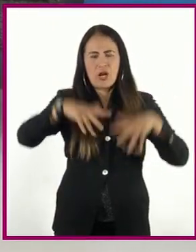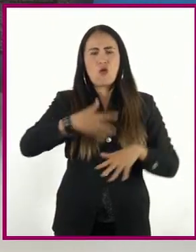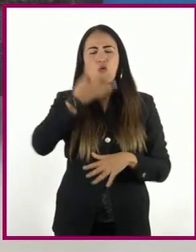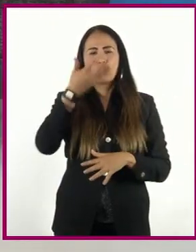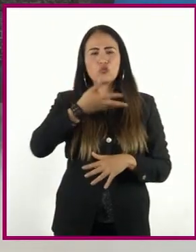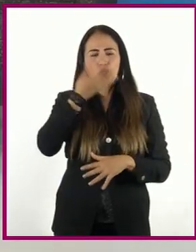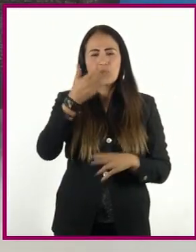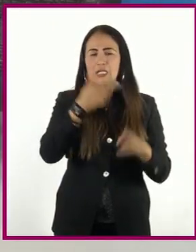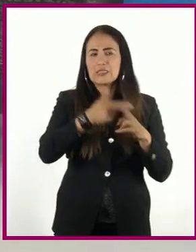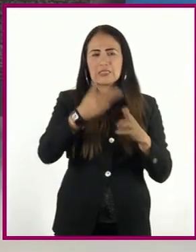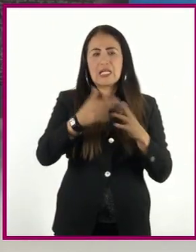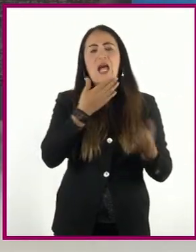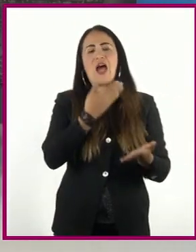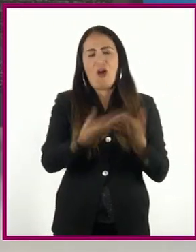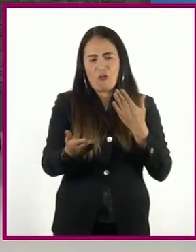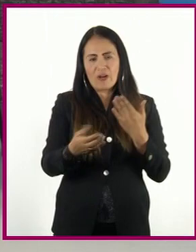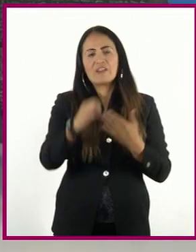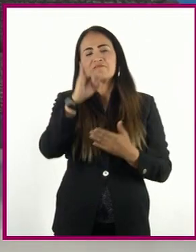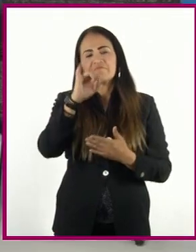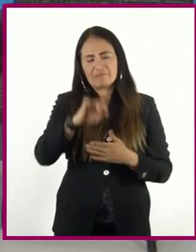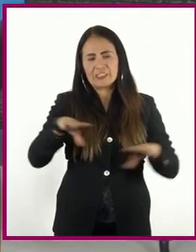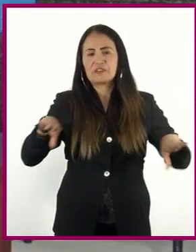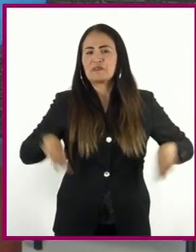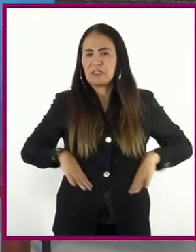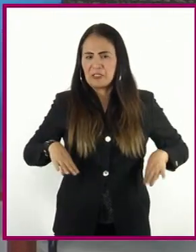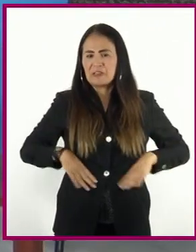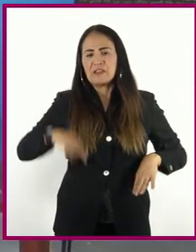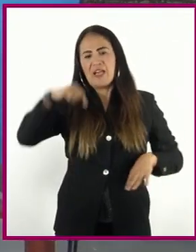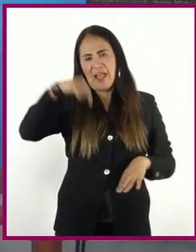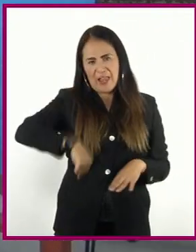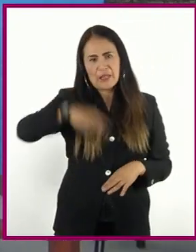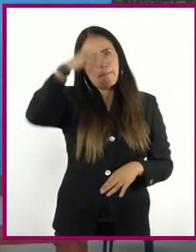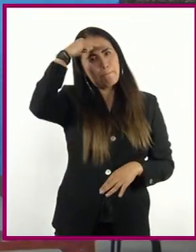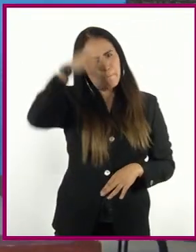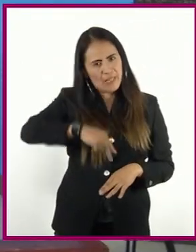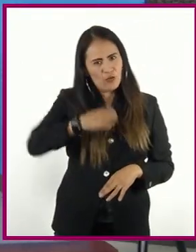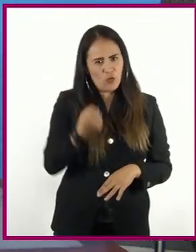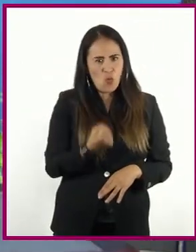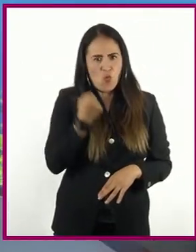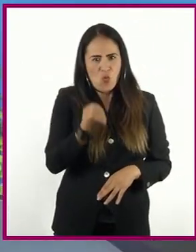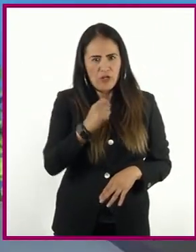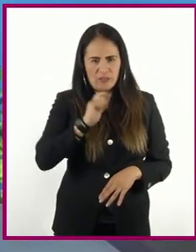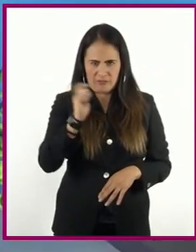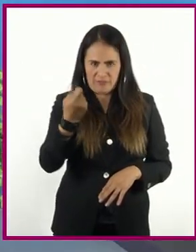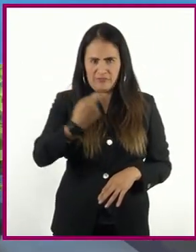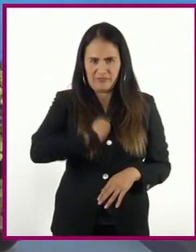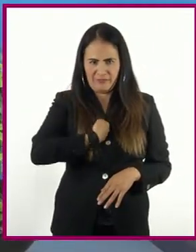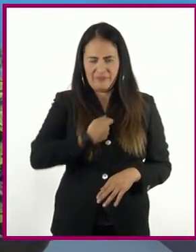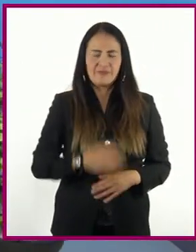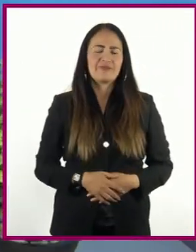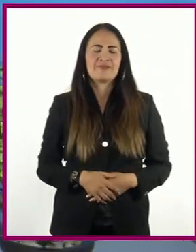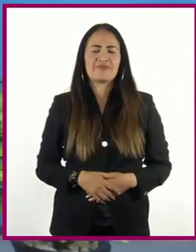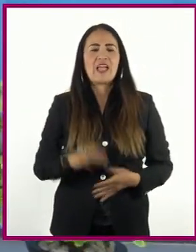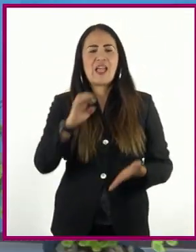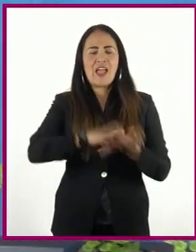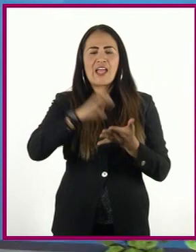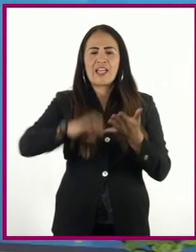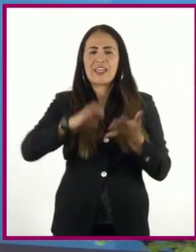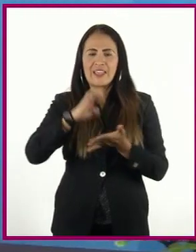en nuestros días son consideradas características de la cultura mexicana. Conozcamos algunos